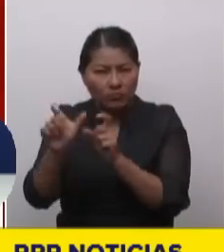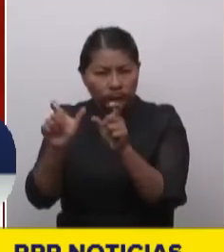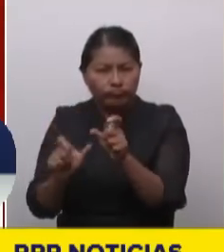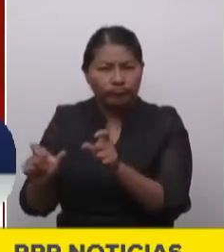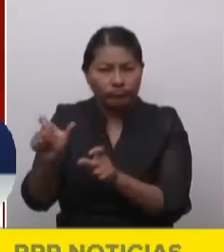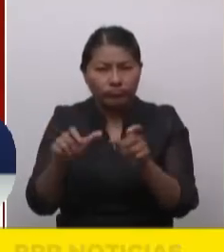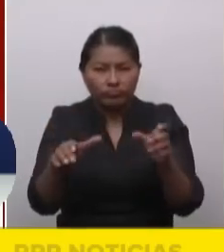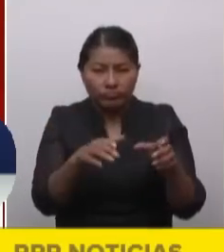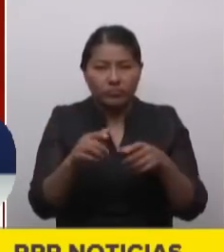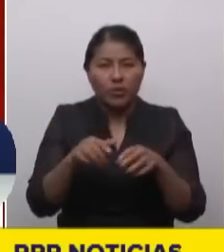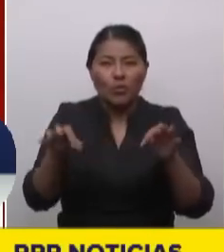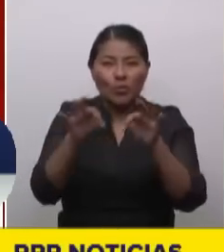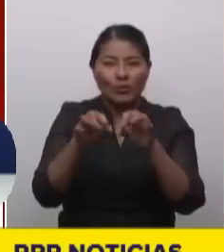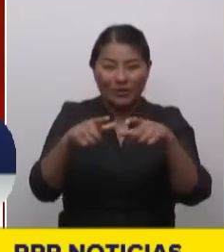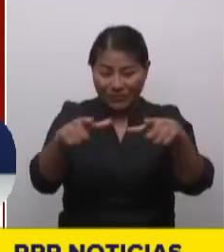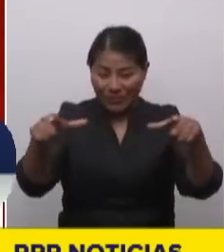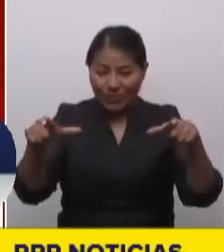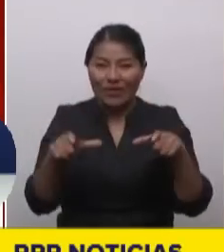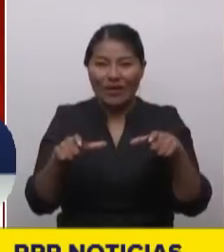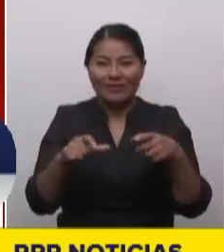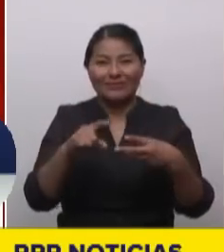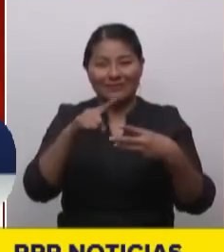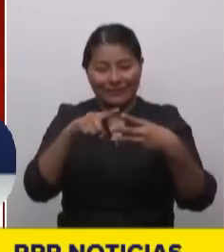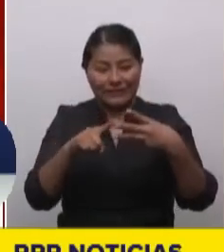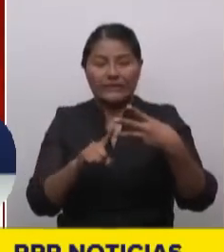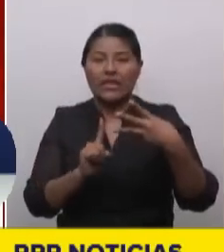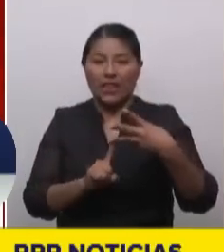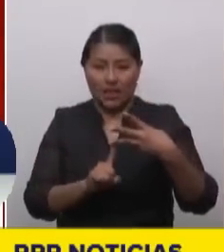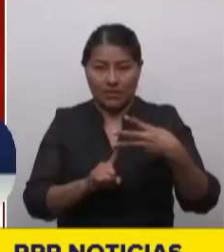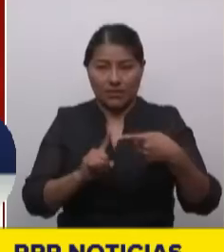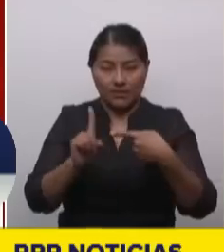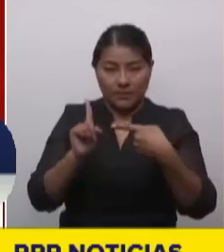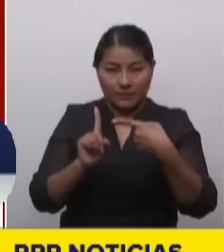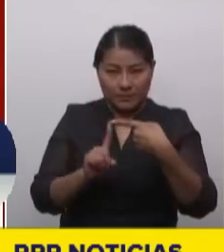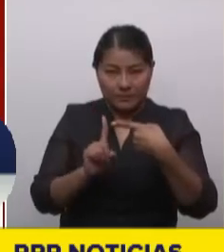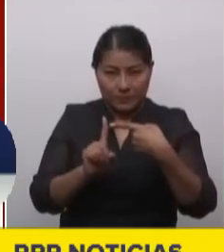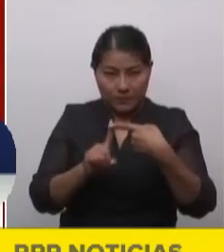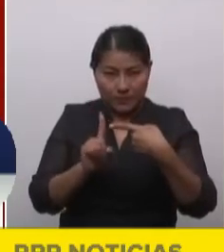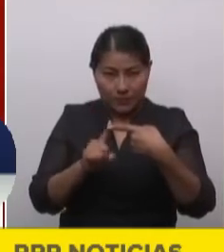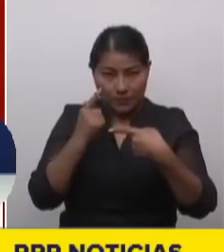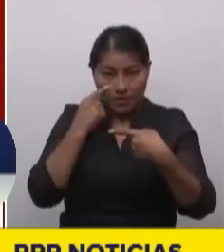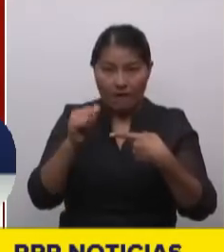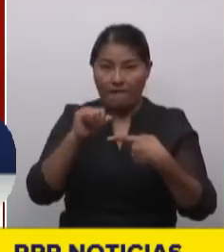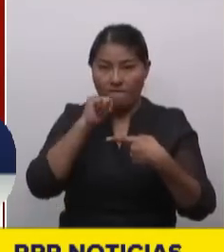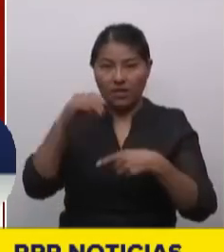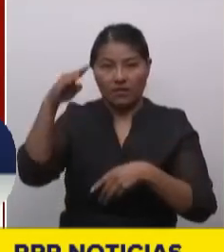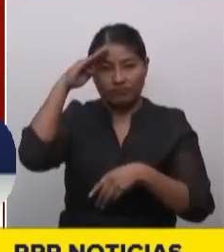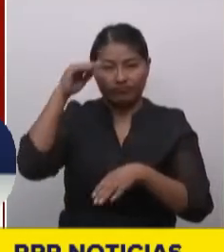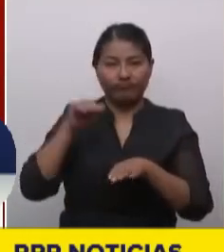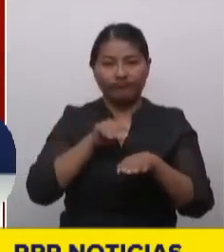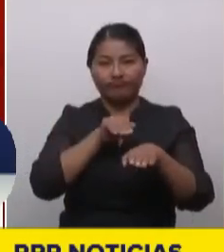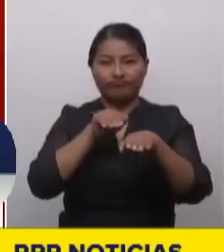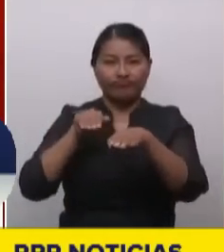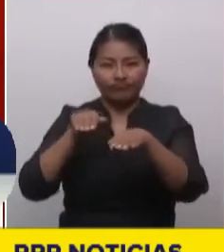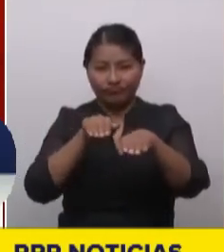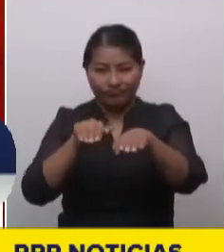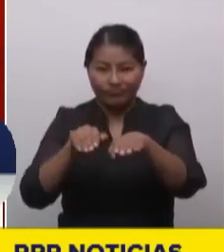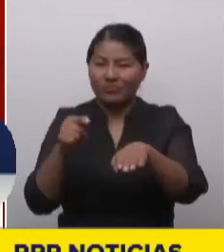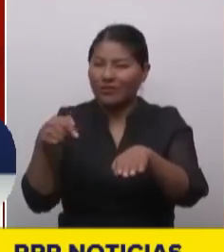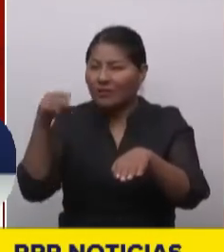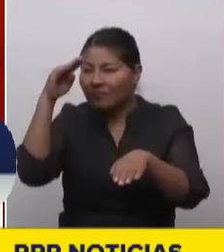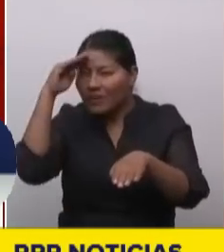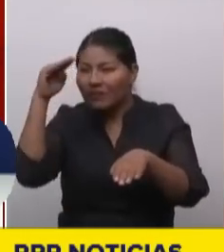tenga 3 ejes por lo menos. Primero, no hay patrulleros en el mundo. Yo estoy escuchando patrulleros,